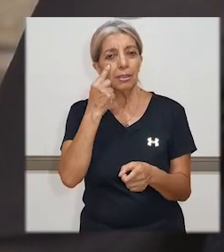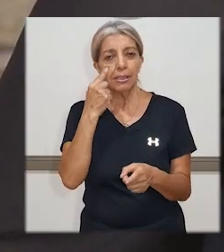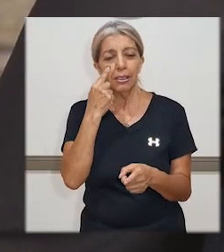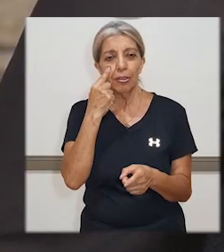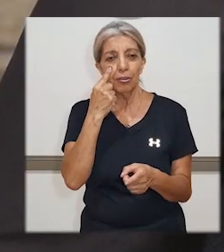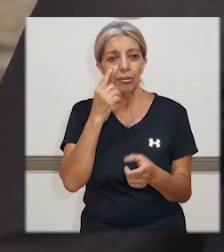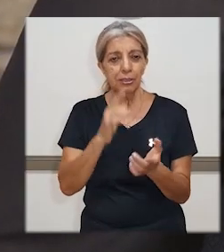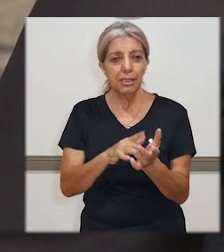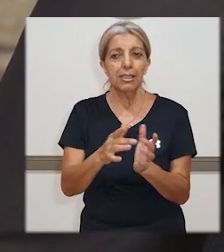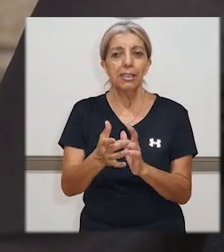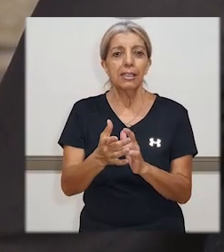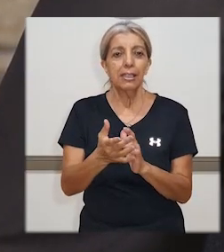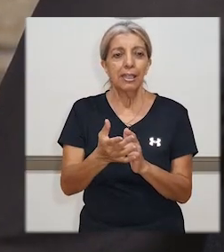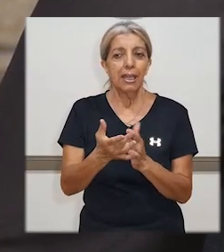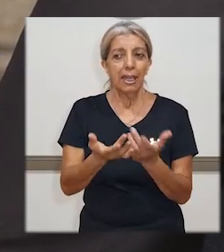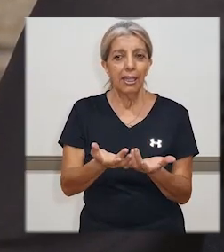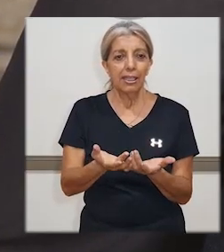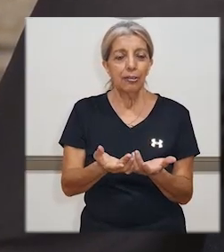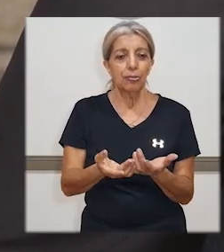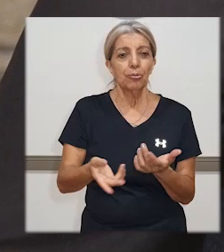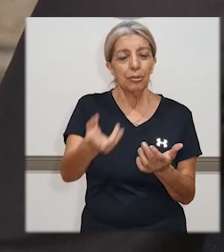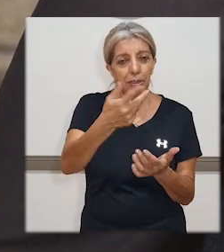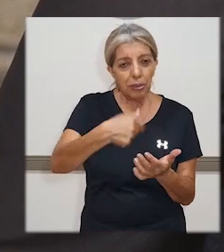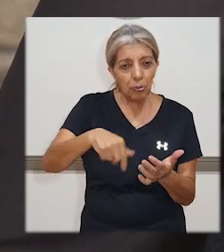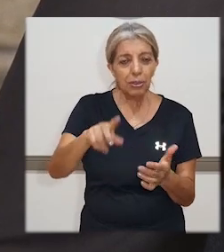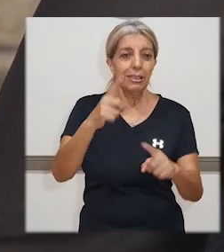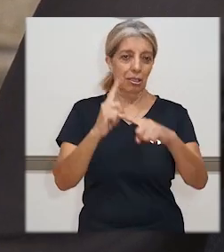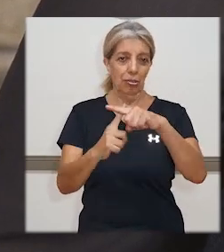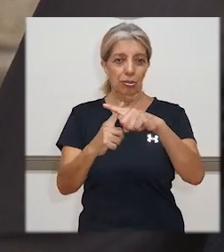crucificaron, Dios lo ha hecho Señor y Mesías.